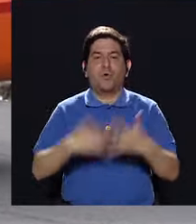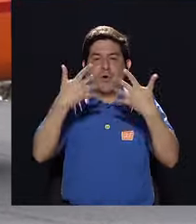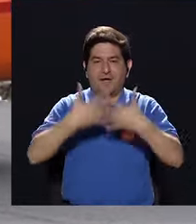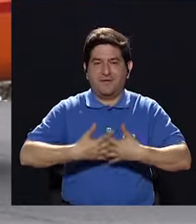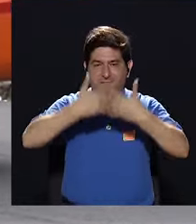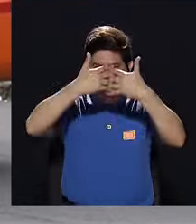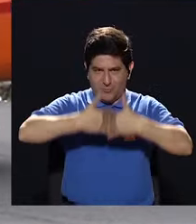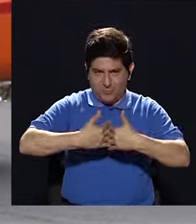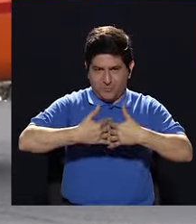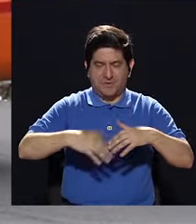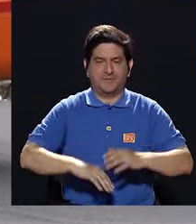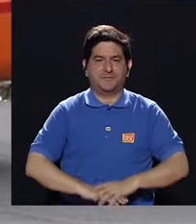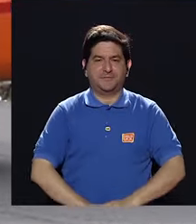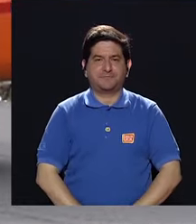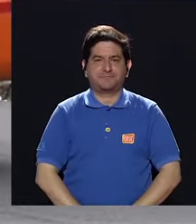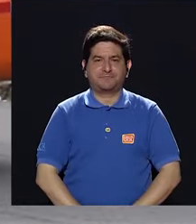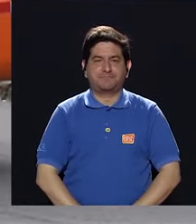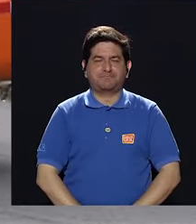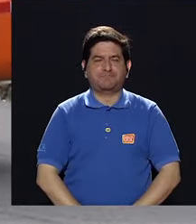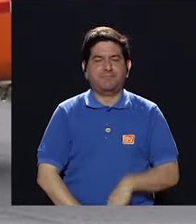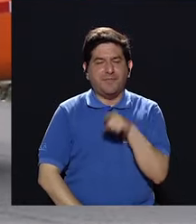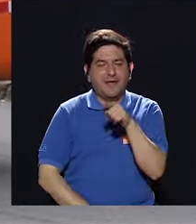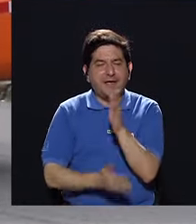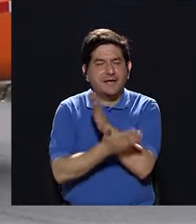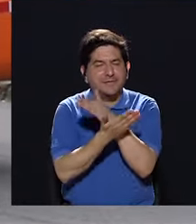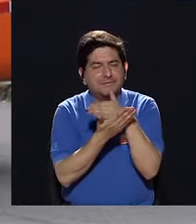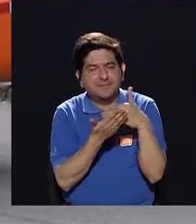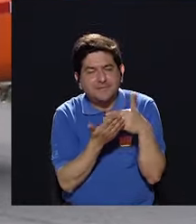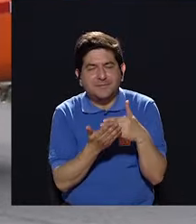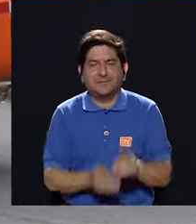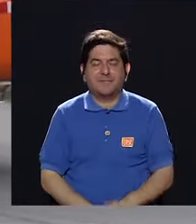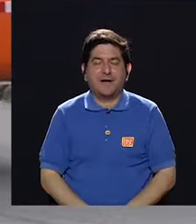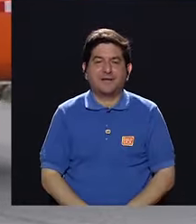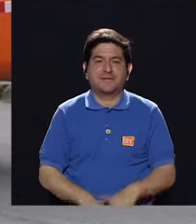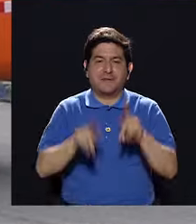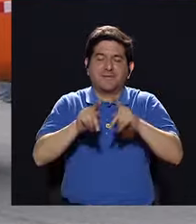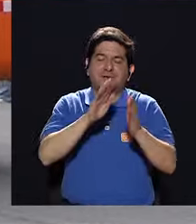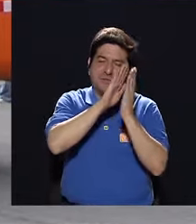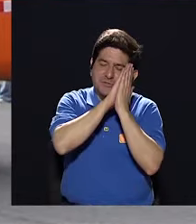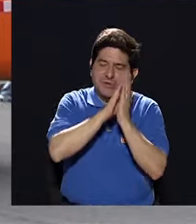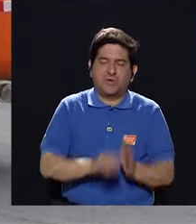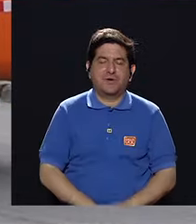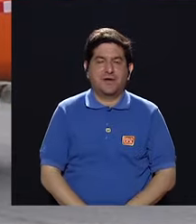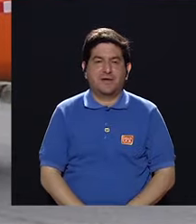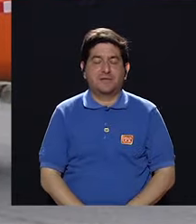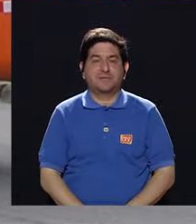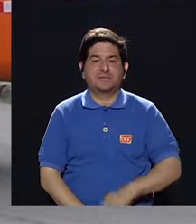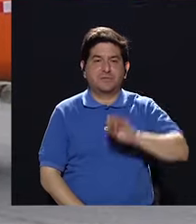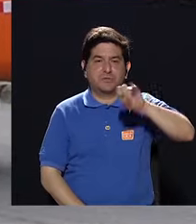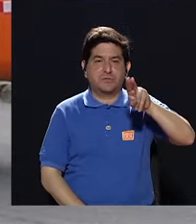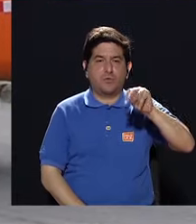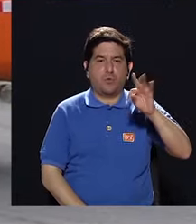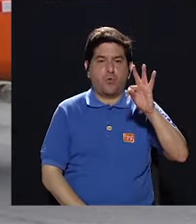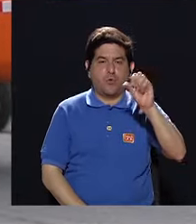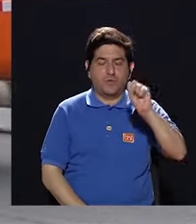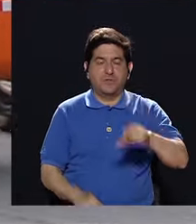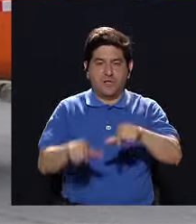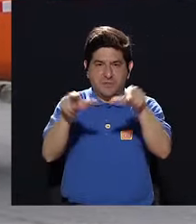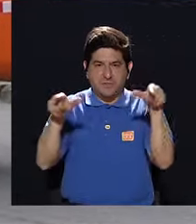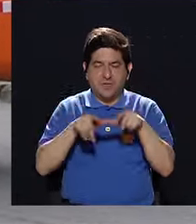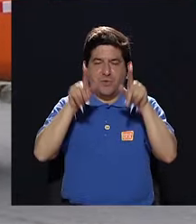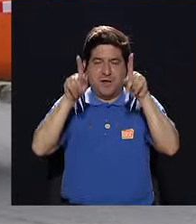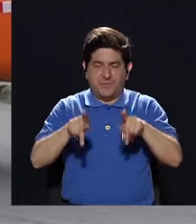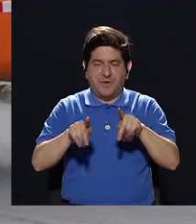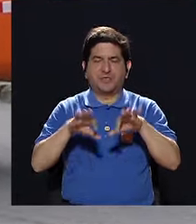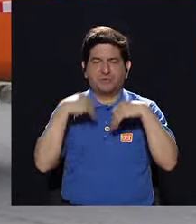parte industrial. Es una parte dormitorio. Juntas es una ciudad de dormitorio